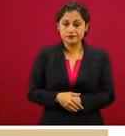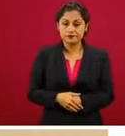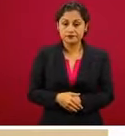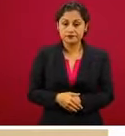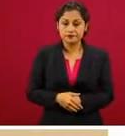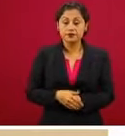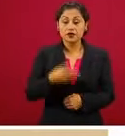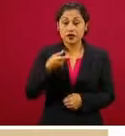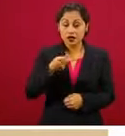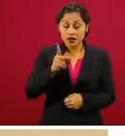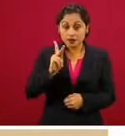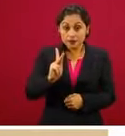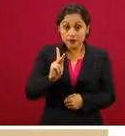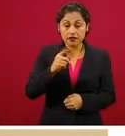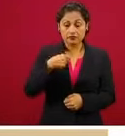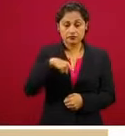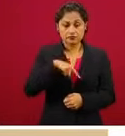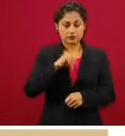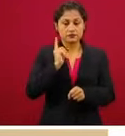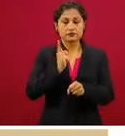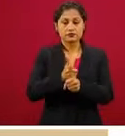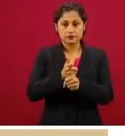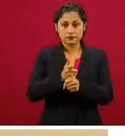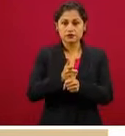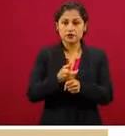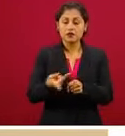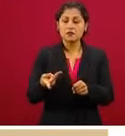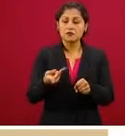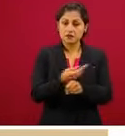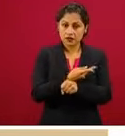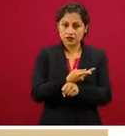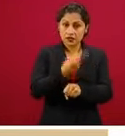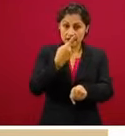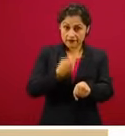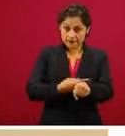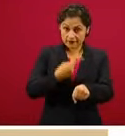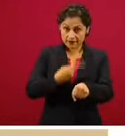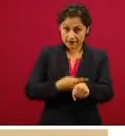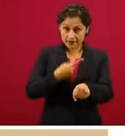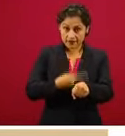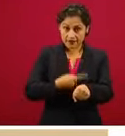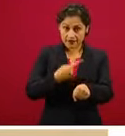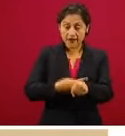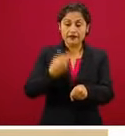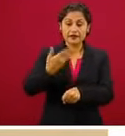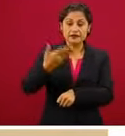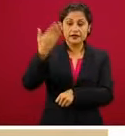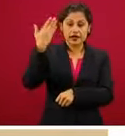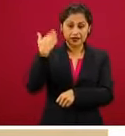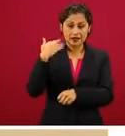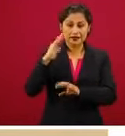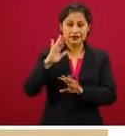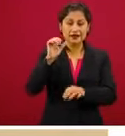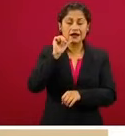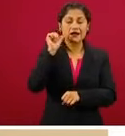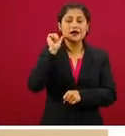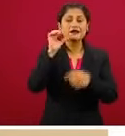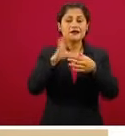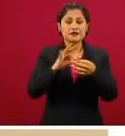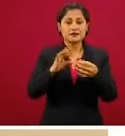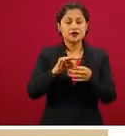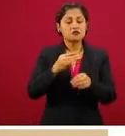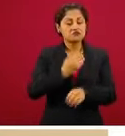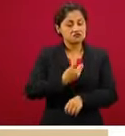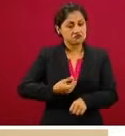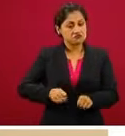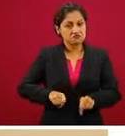Pero llama la atención, es notorio, el impacto que tiene estas enfermedades crónicas, como ya se mencionaba ayer, lo mencionaba el propio presidente,